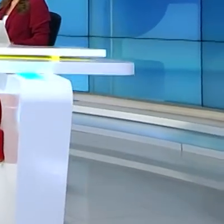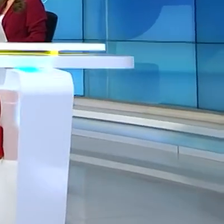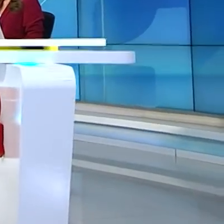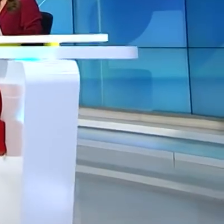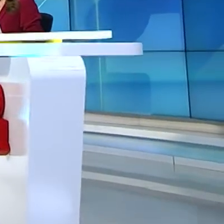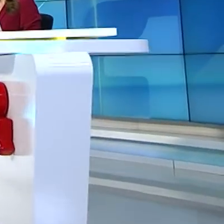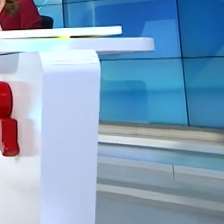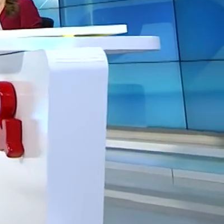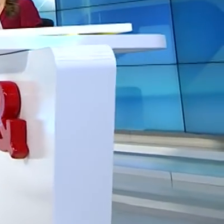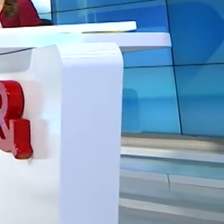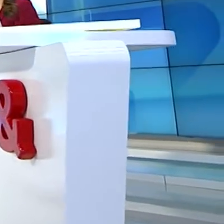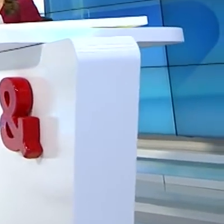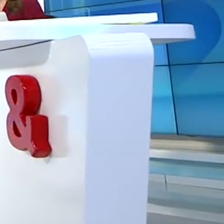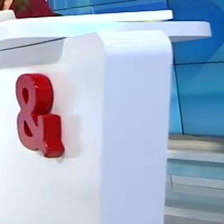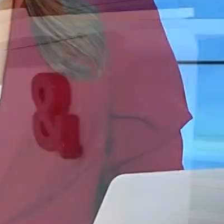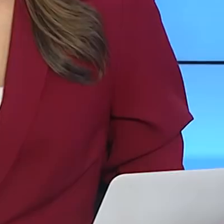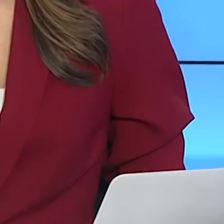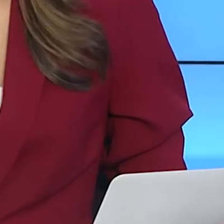Luisa Tobo.